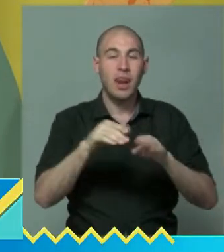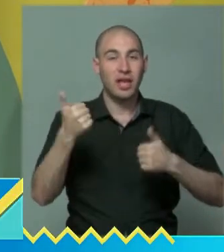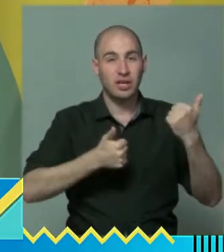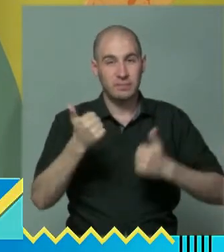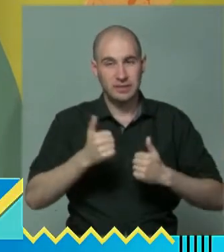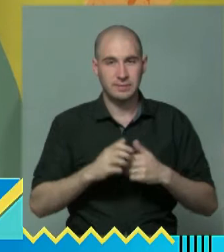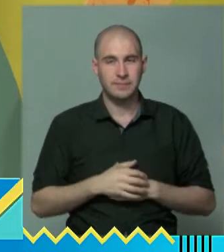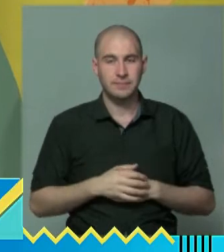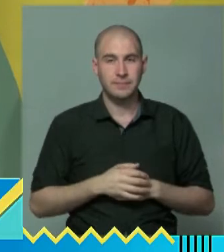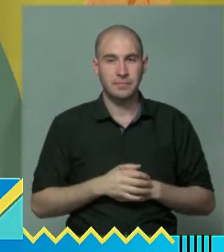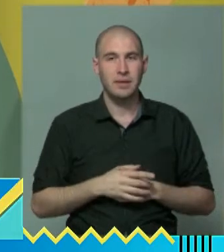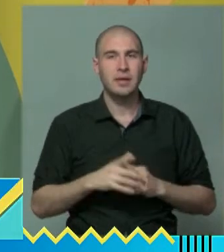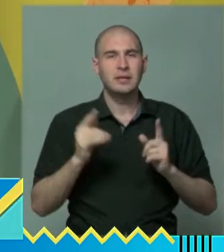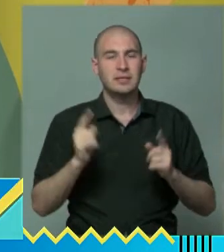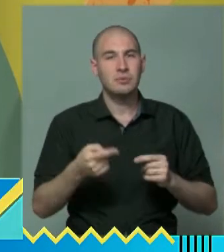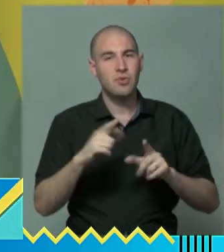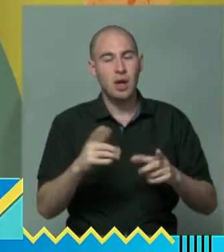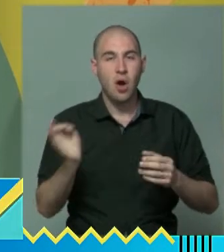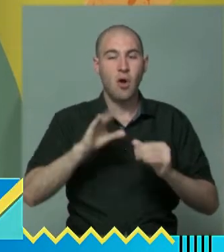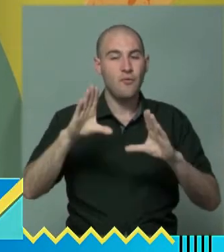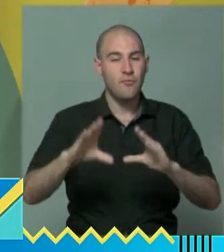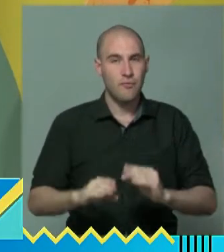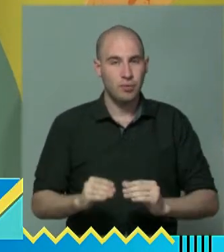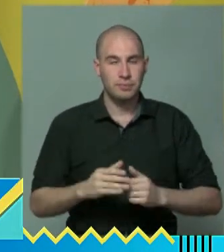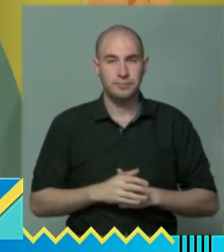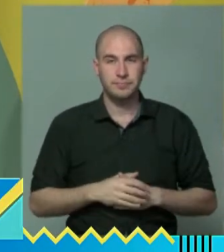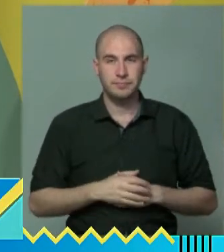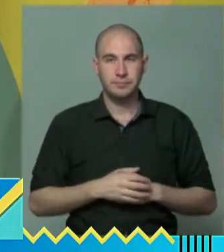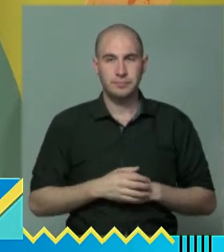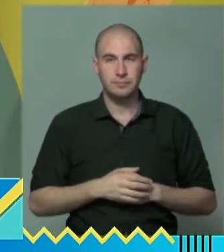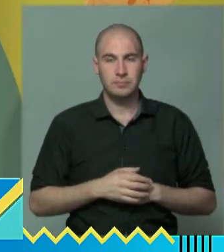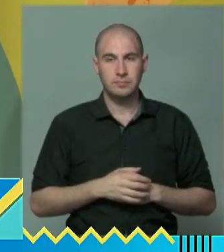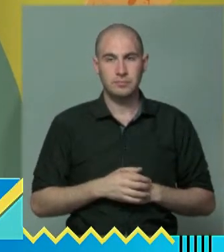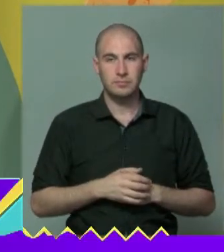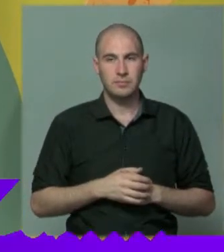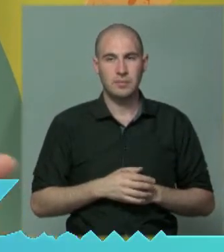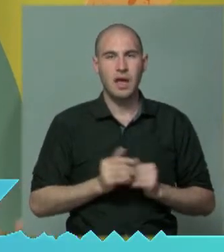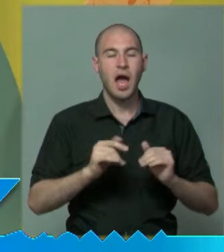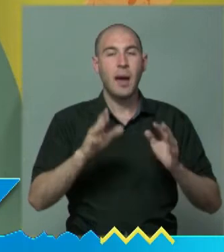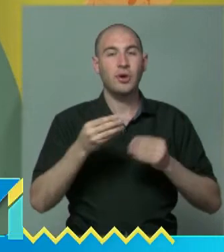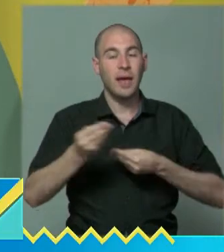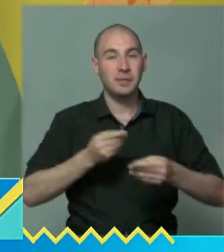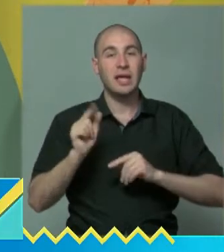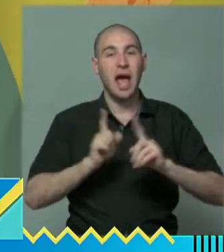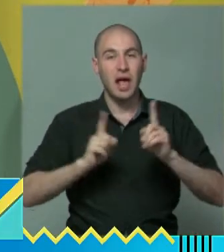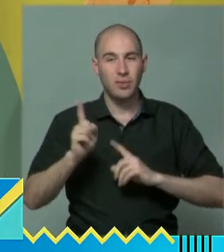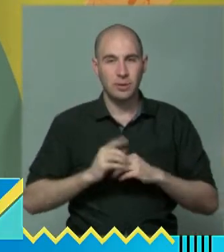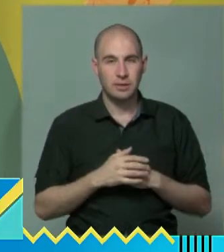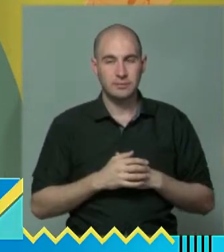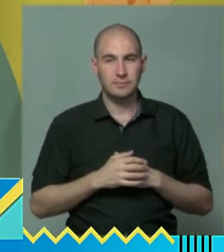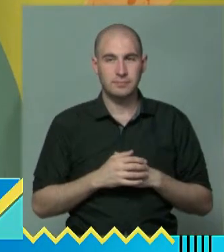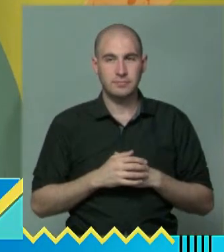licitación, y que no van a existir o va a disminuir, digamos, la posibilidad de que algunas empresas tengan